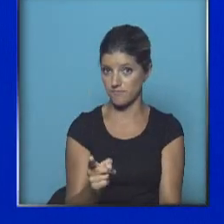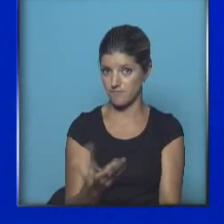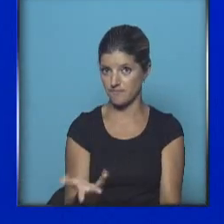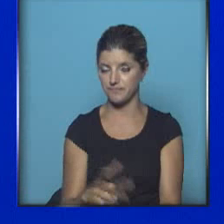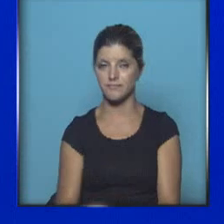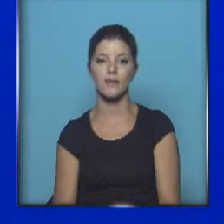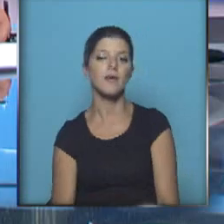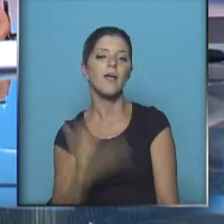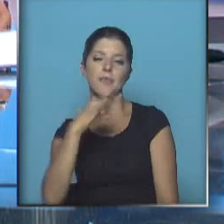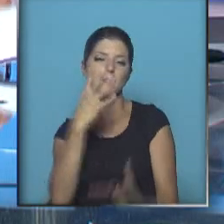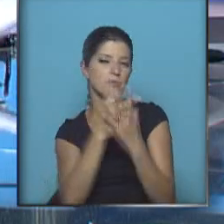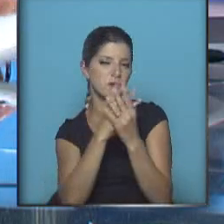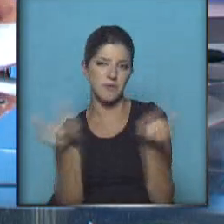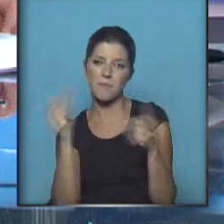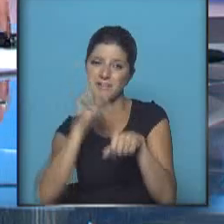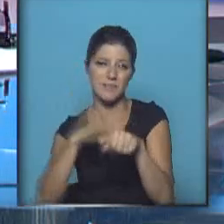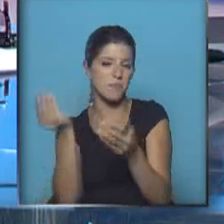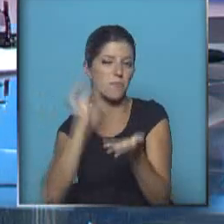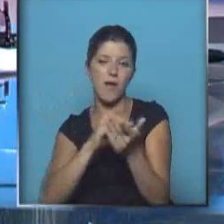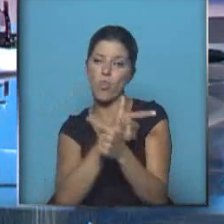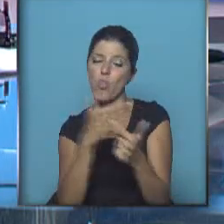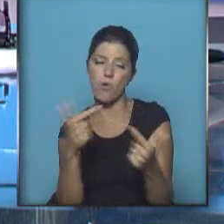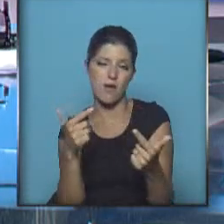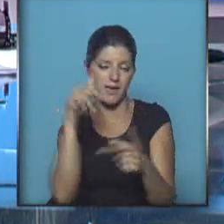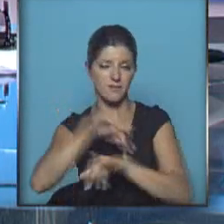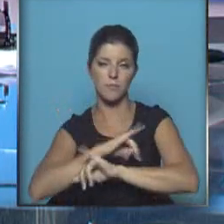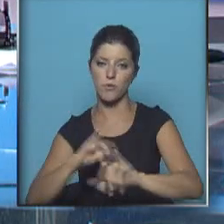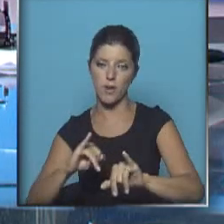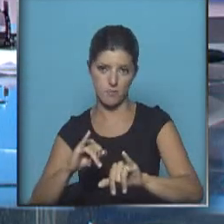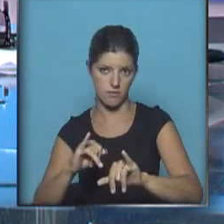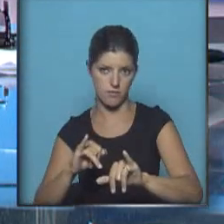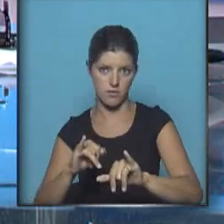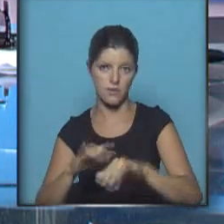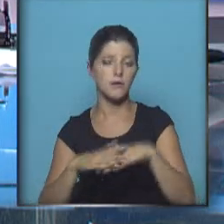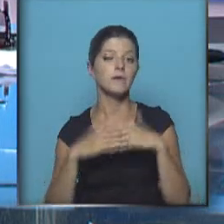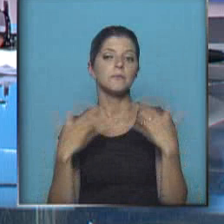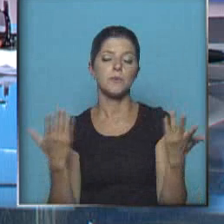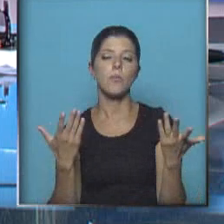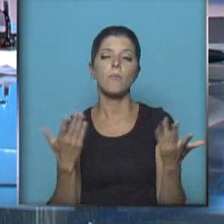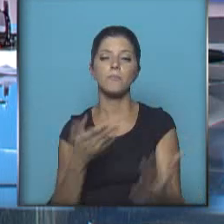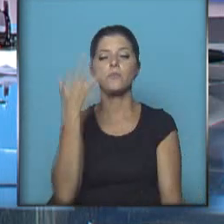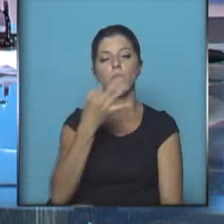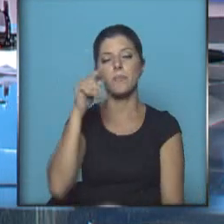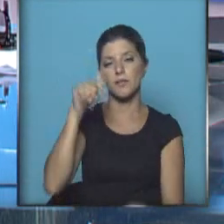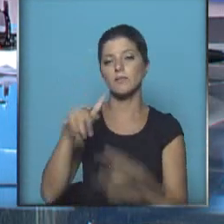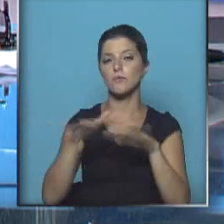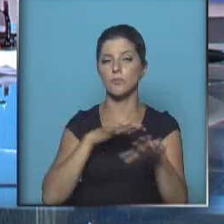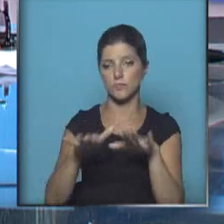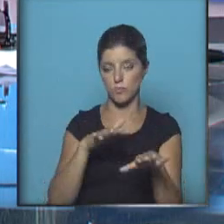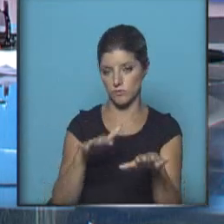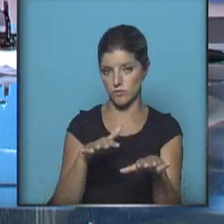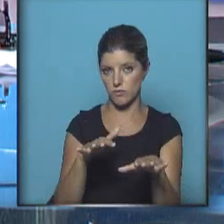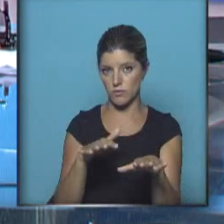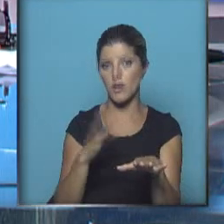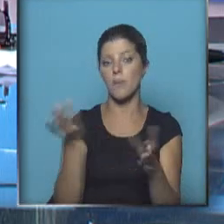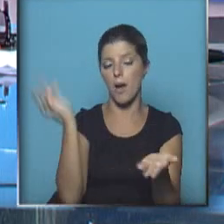Horacio, bueno, te tenemos que despedir porque no tenemos más tiempo lamentablemente en el programa, pero seguramente este es un caso